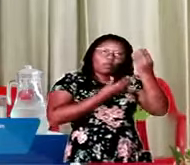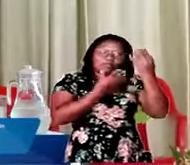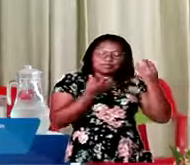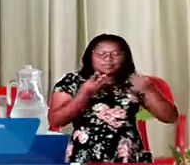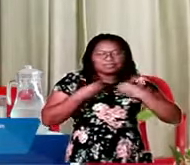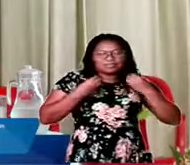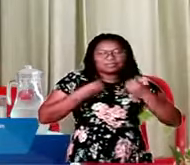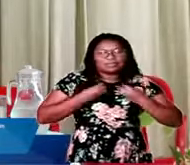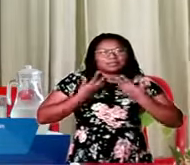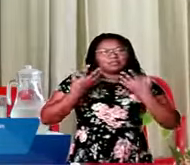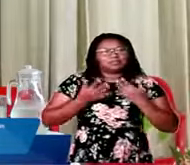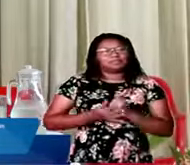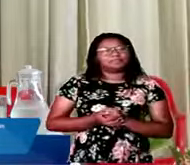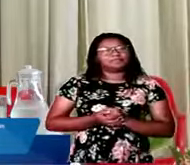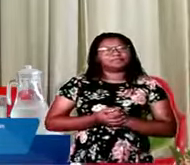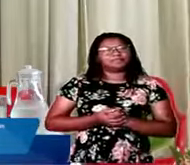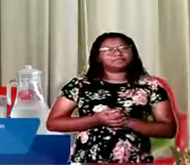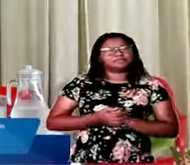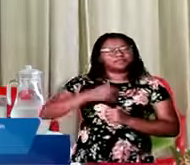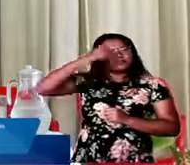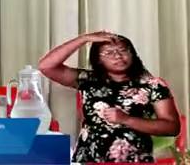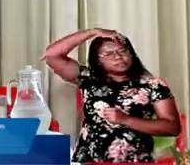vivirás. Así que,